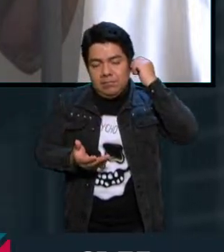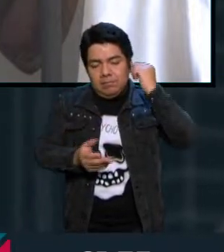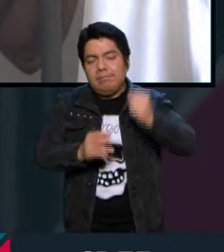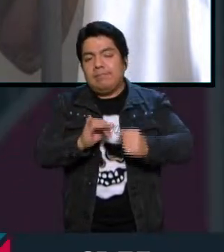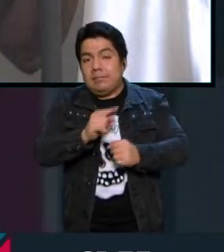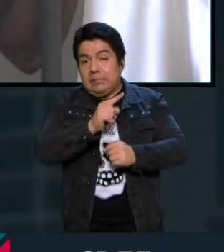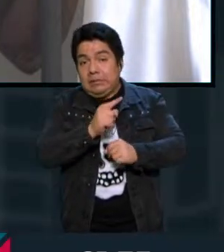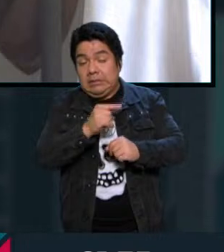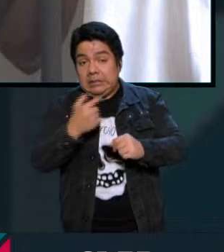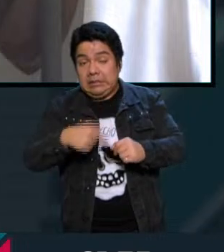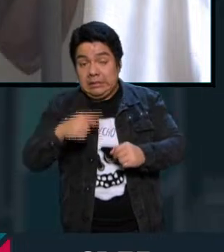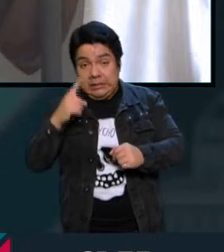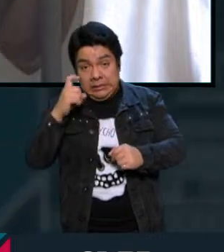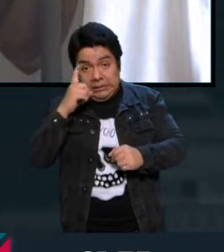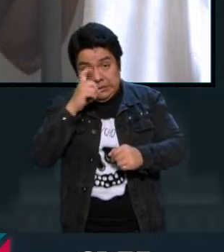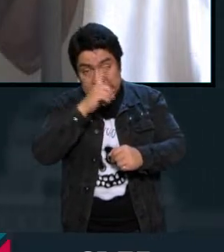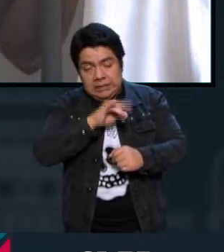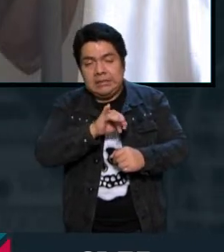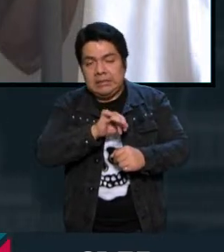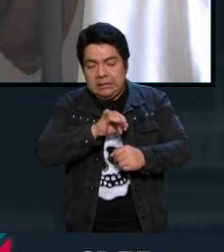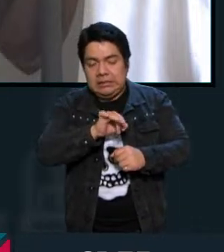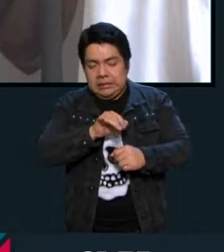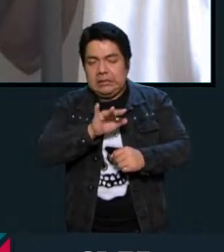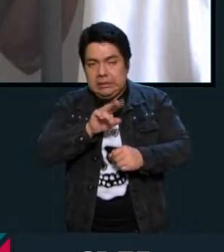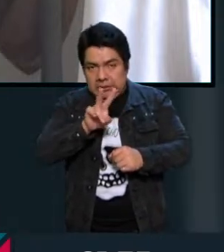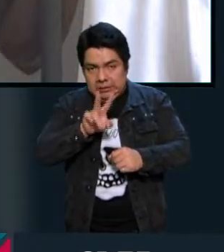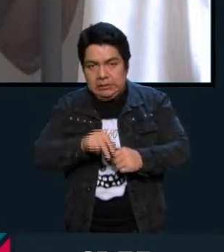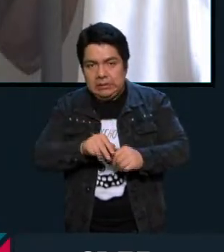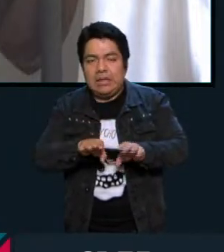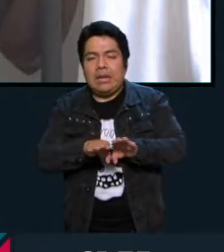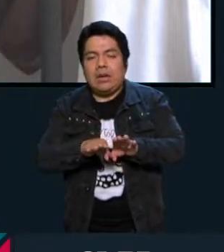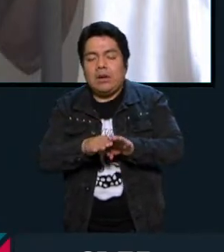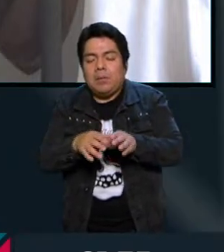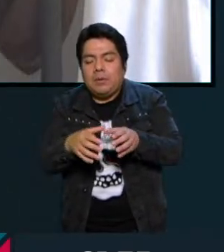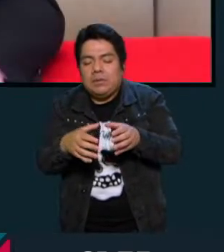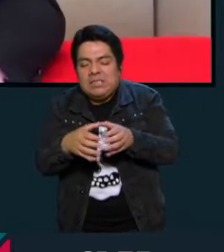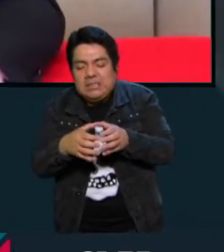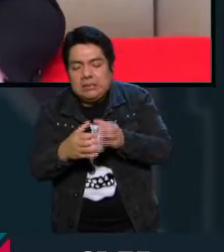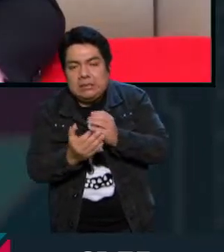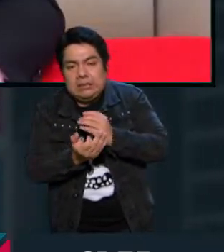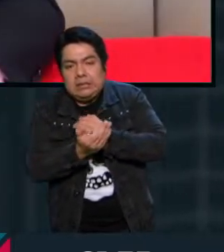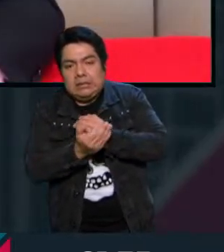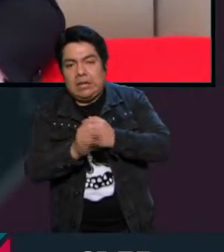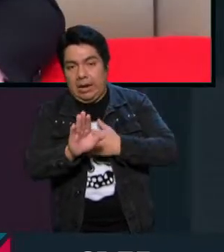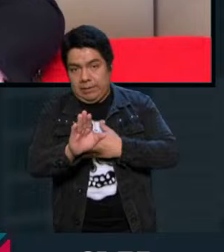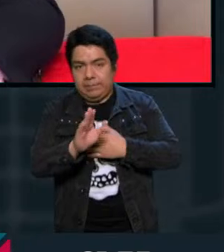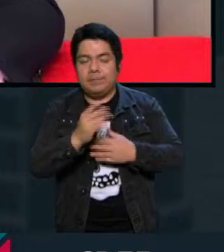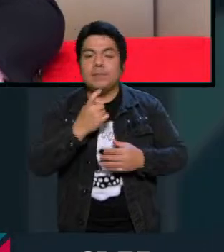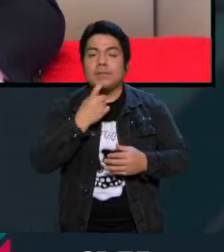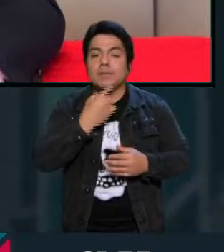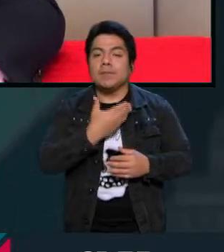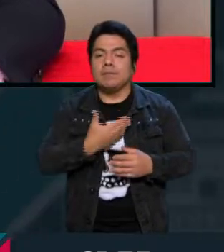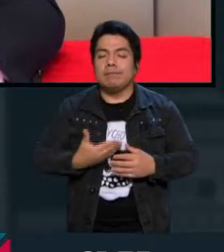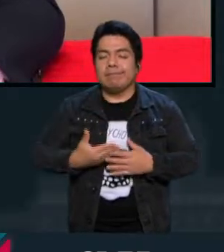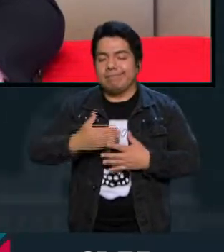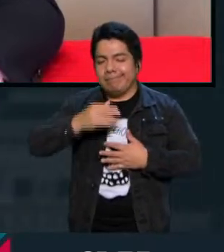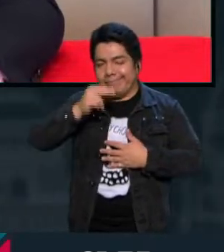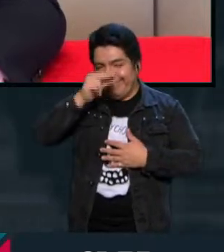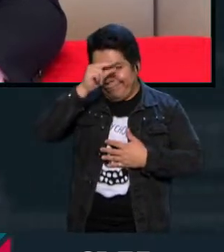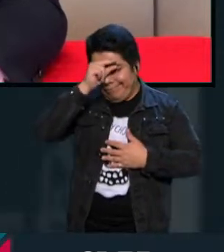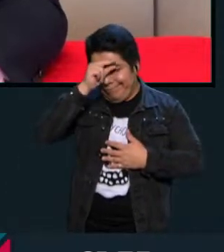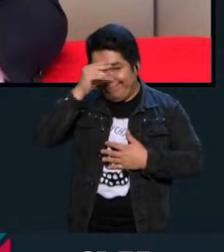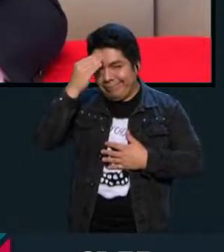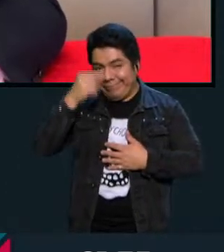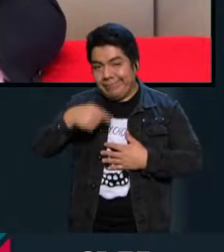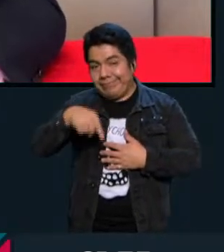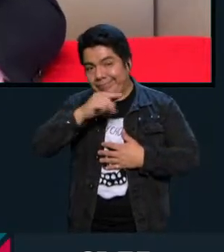le complicaría y sí se verían bastante afectados, Braulio, y sí es una especie de blindaje. Ahora, López Obrador es muy experto en exhibir gente